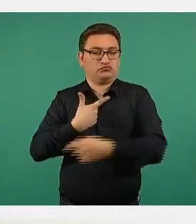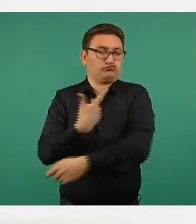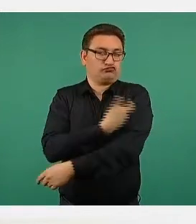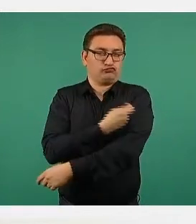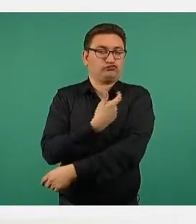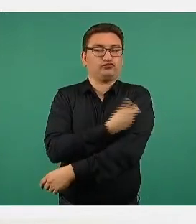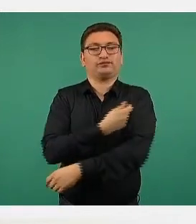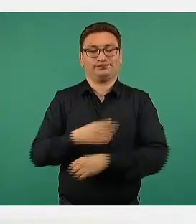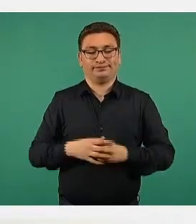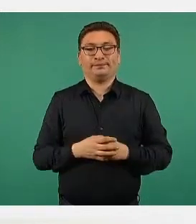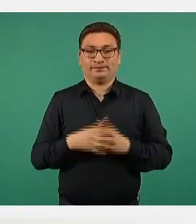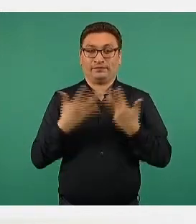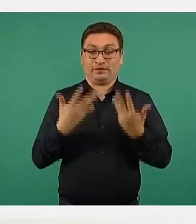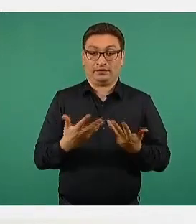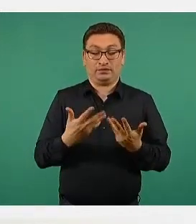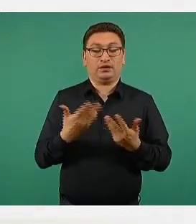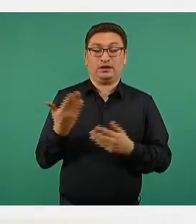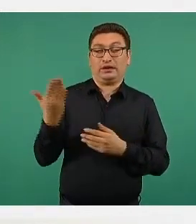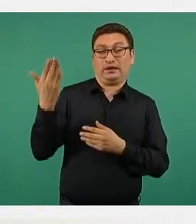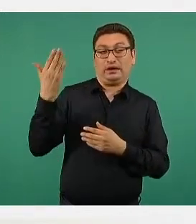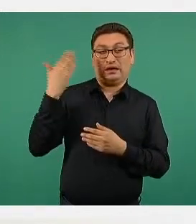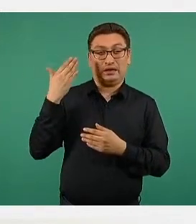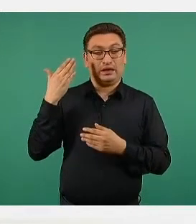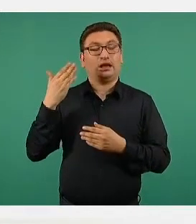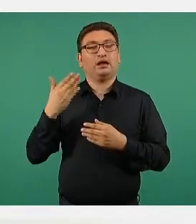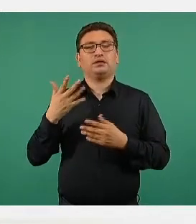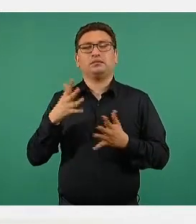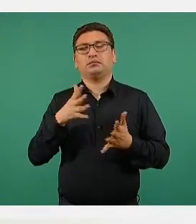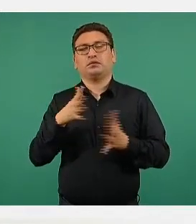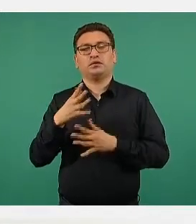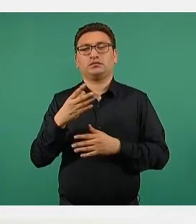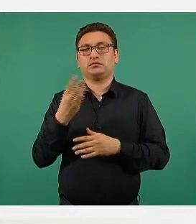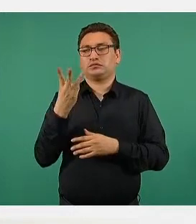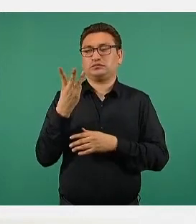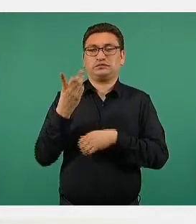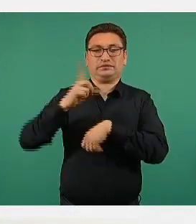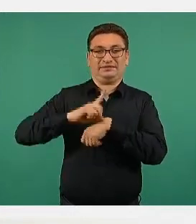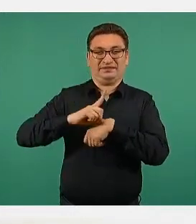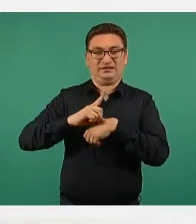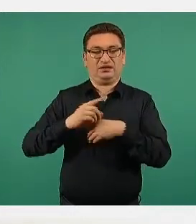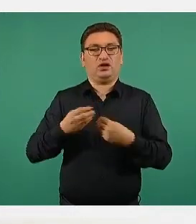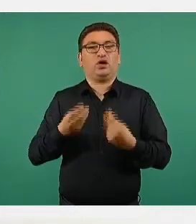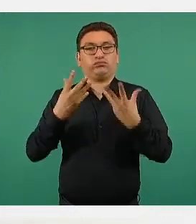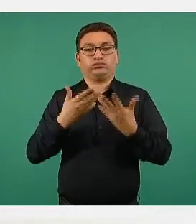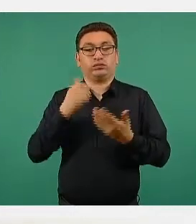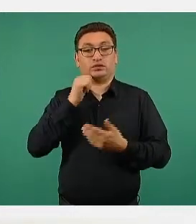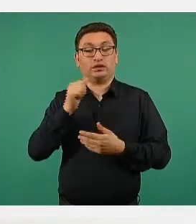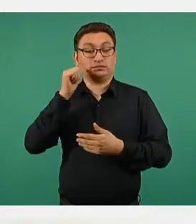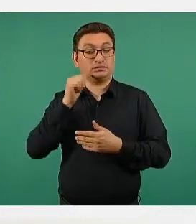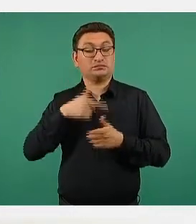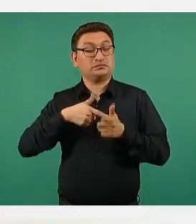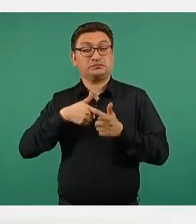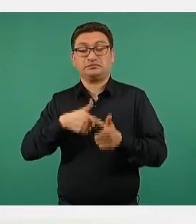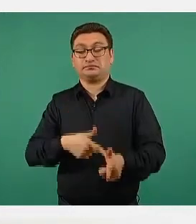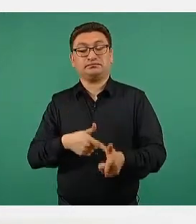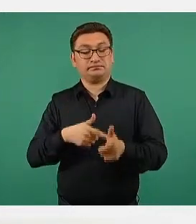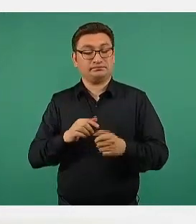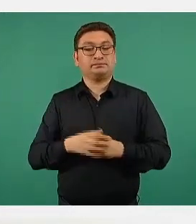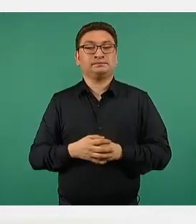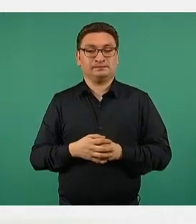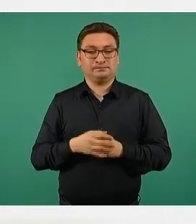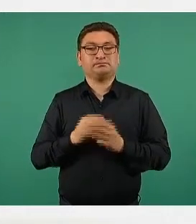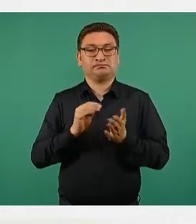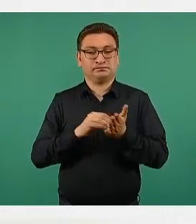después del récord que tuvimos hace 3 días. El día de ayer seguimos con